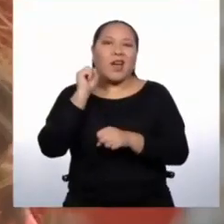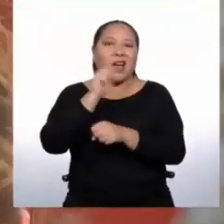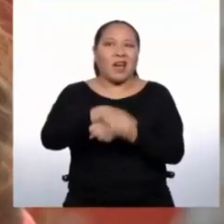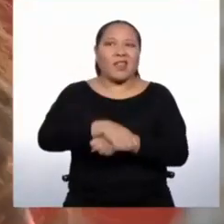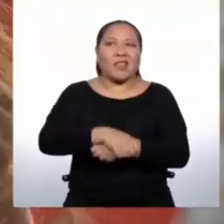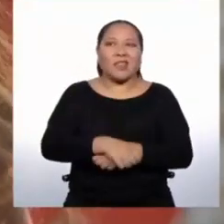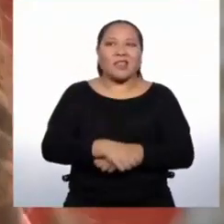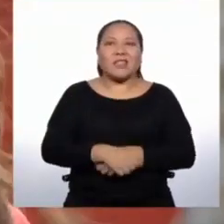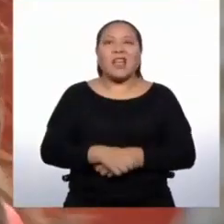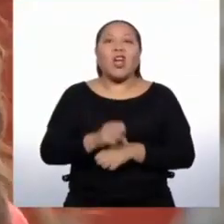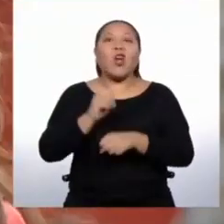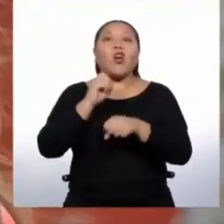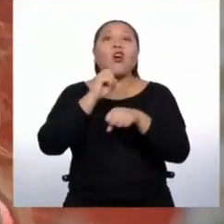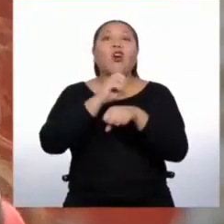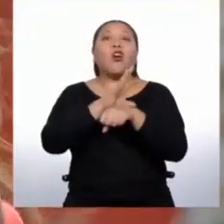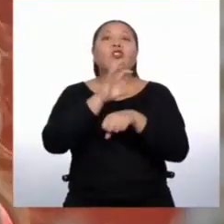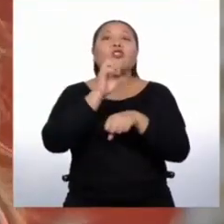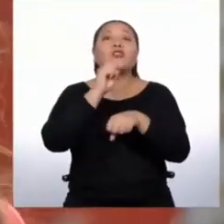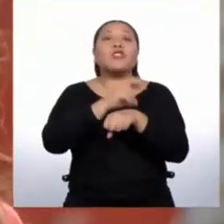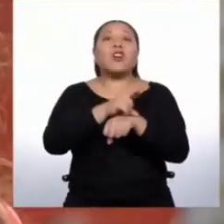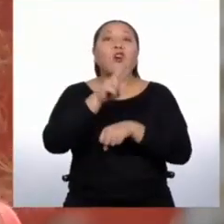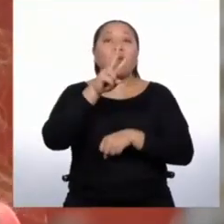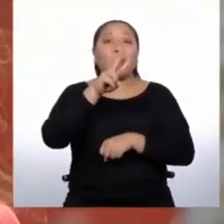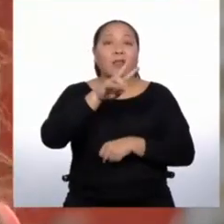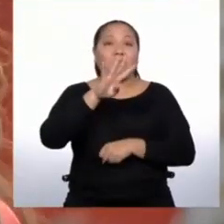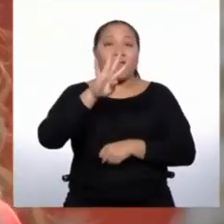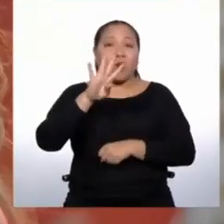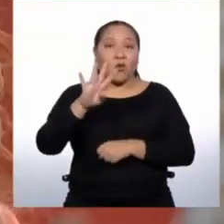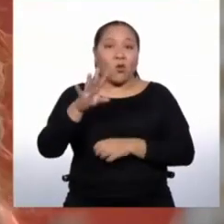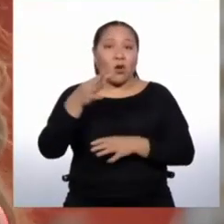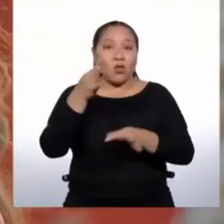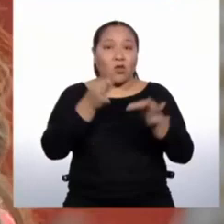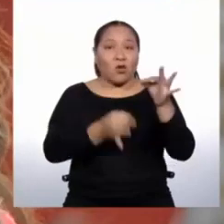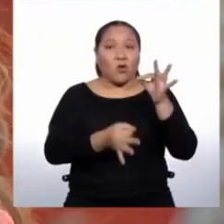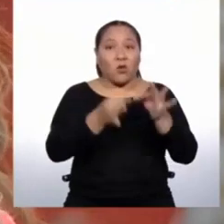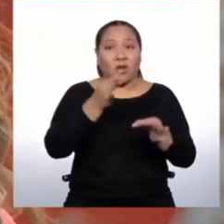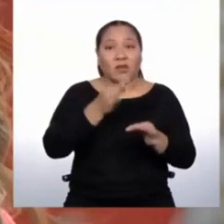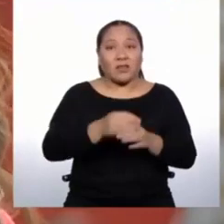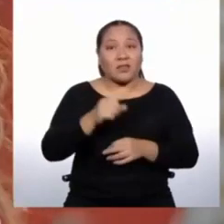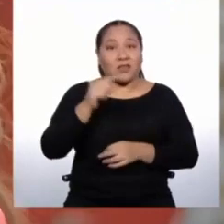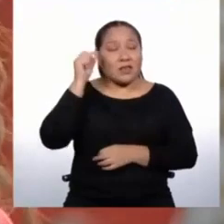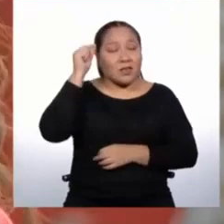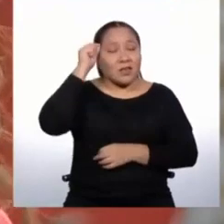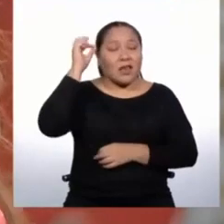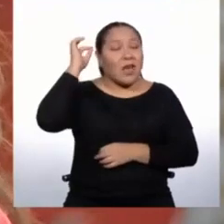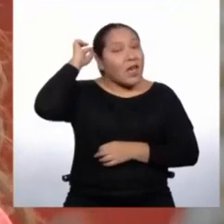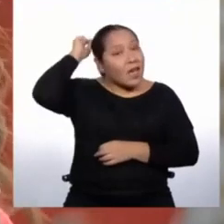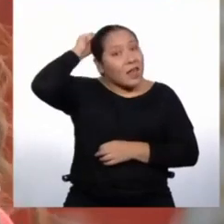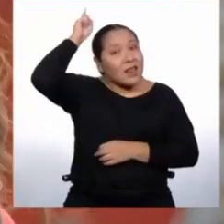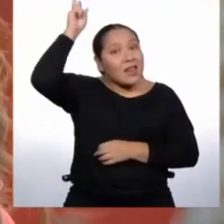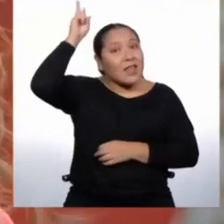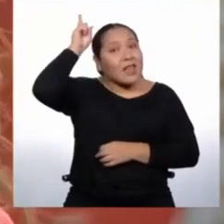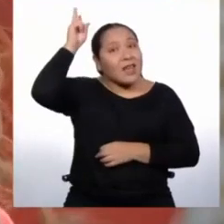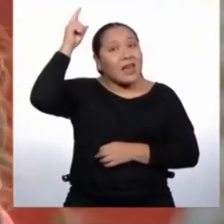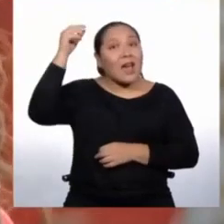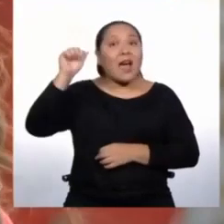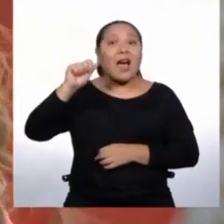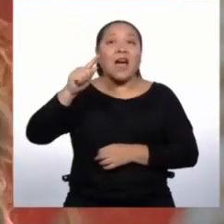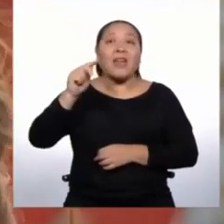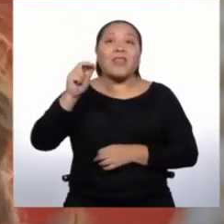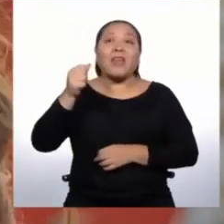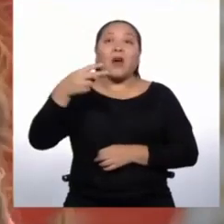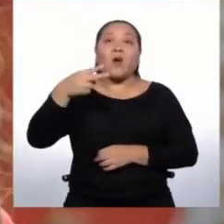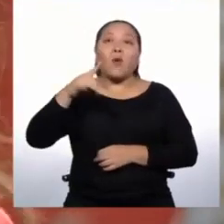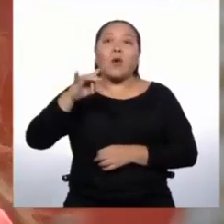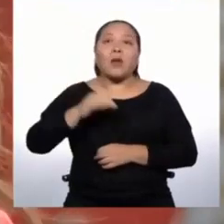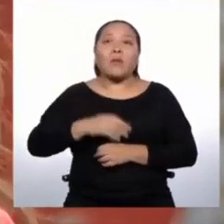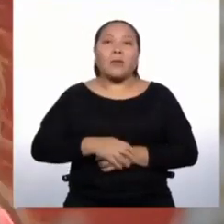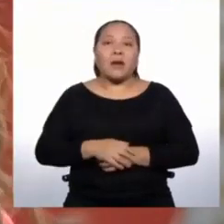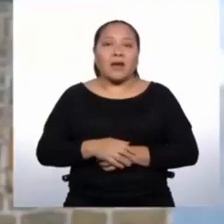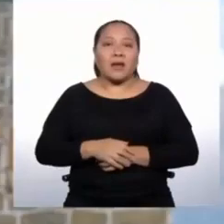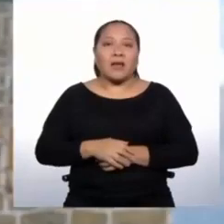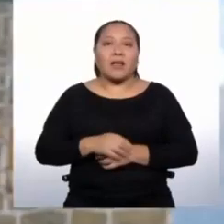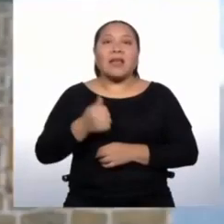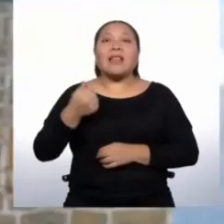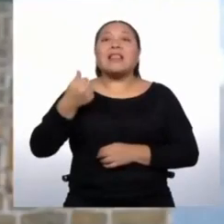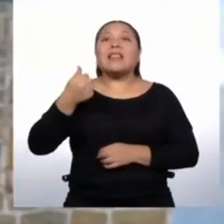los 24 jueces que organizó Francisco Pizarro, el Inca Atahualpa fue condenado a muerte por 13 votos contra